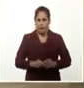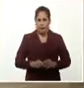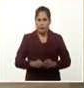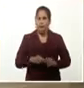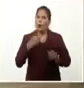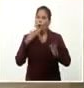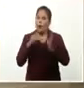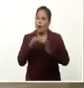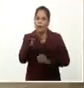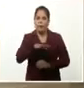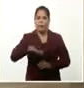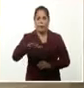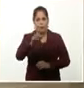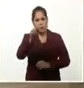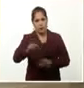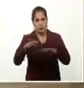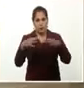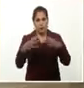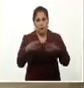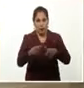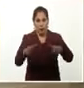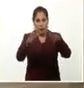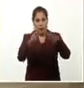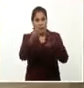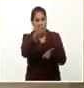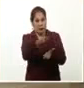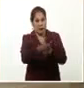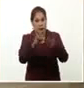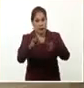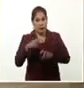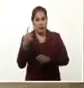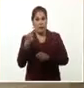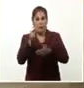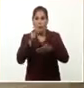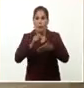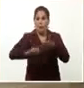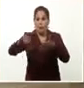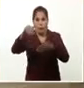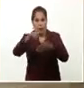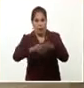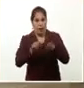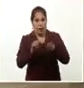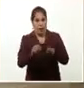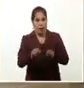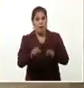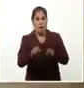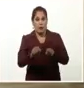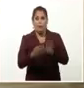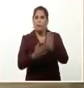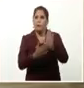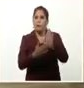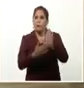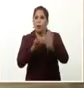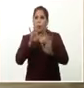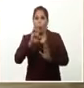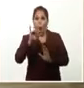Sí, muy buenas tardes. En efecto, desde el Capitolio, sede de la Asamblea Nacional del Poder Popular, fueron presentados